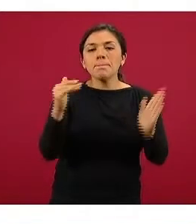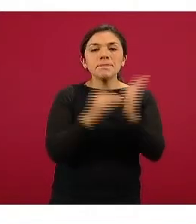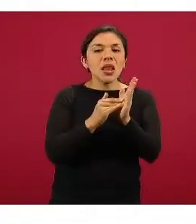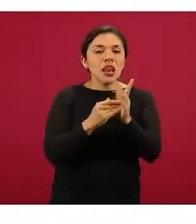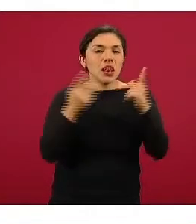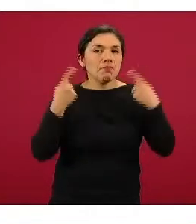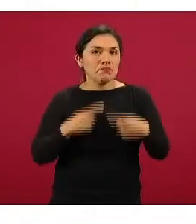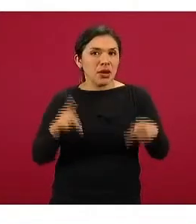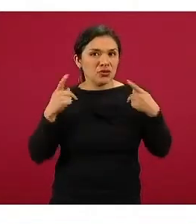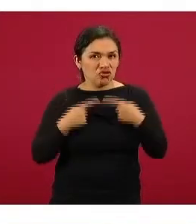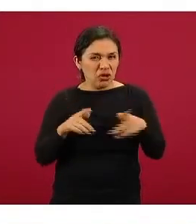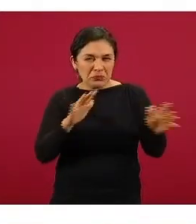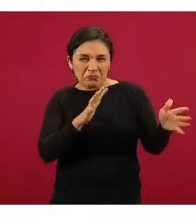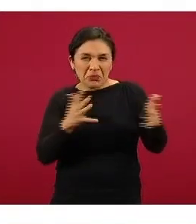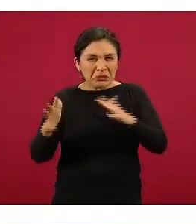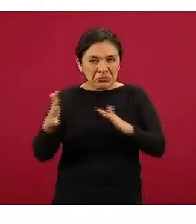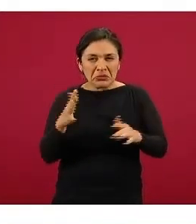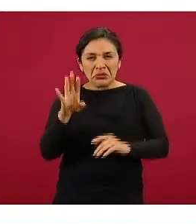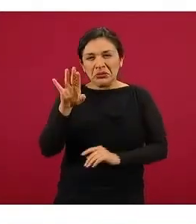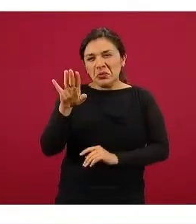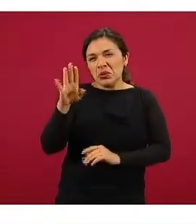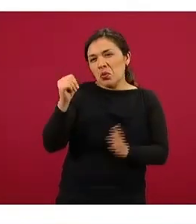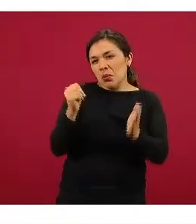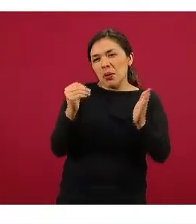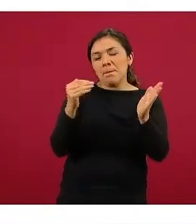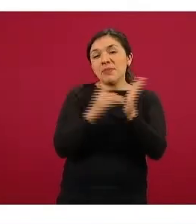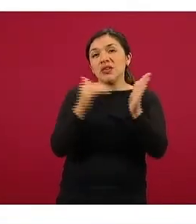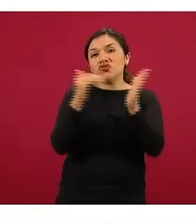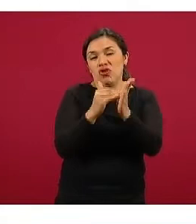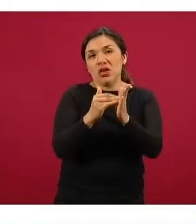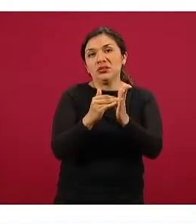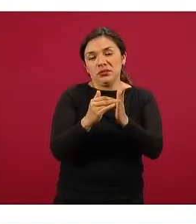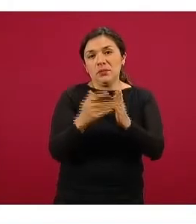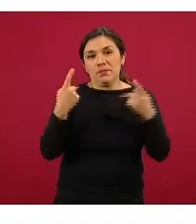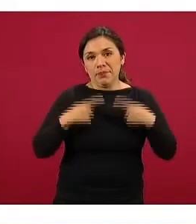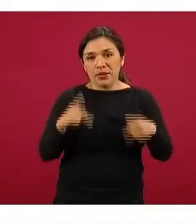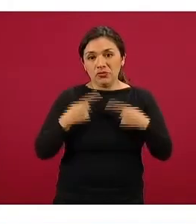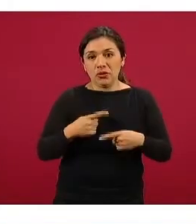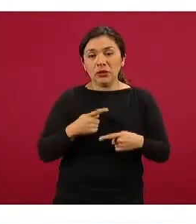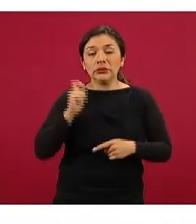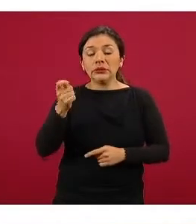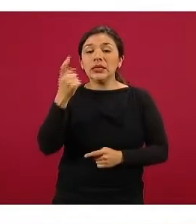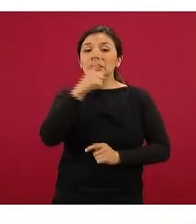59.000 personas, 59 millones, perdón, y